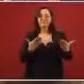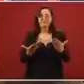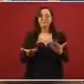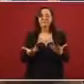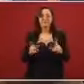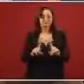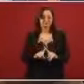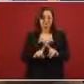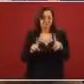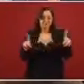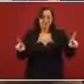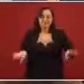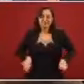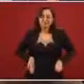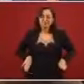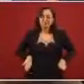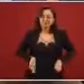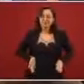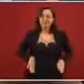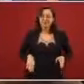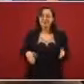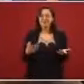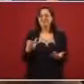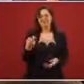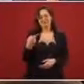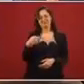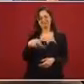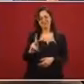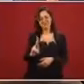Tenemos diferencias, pero que no